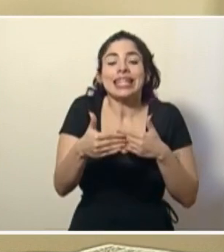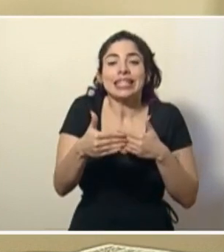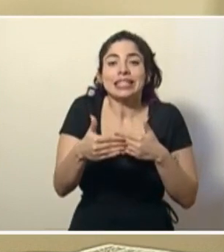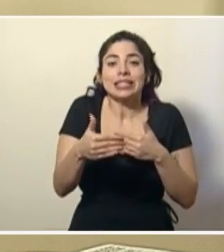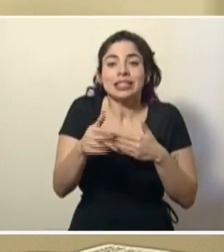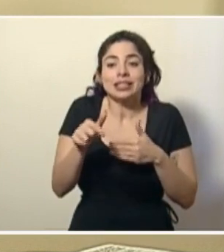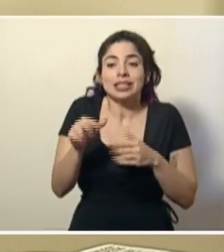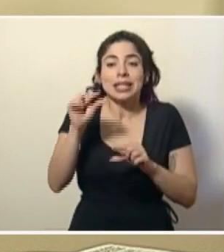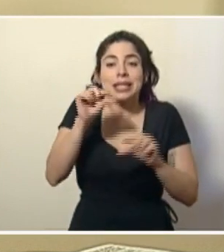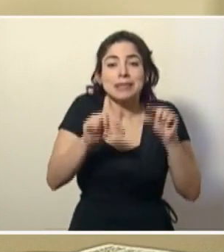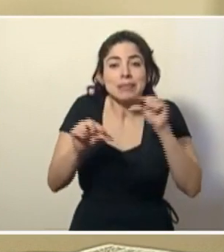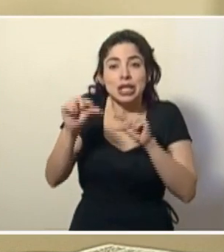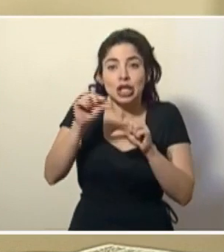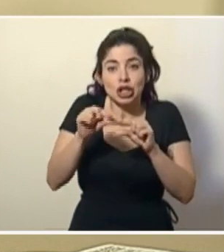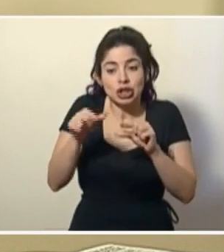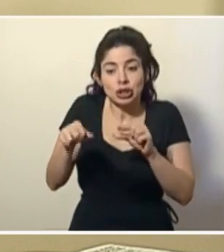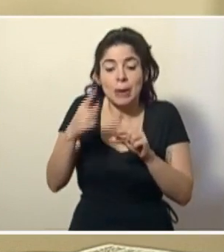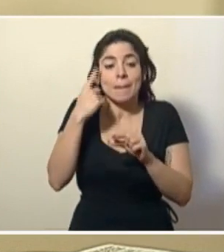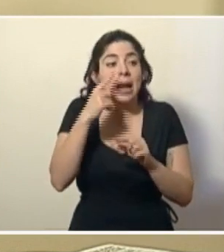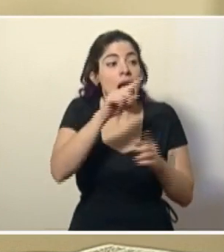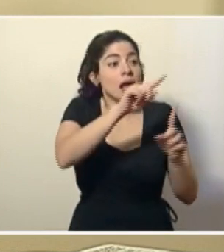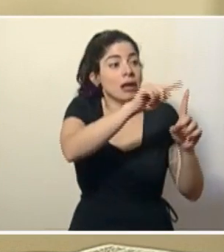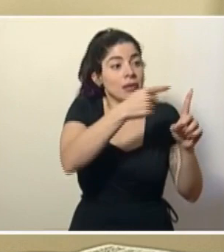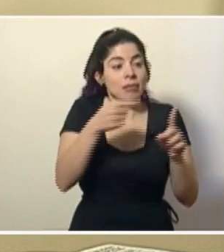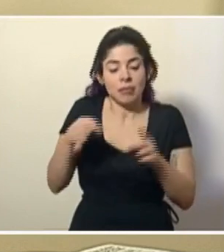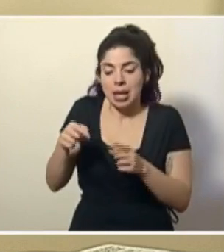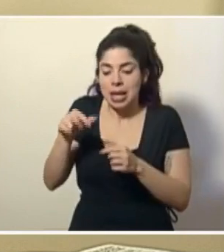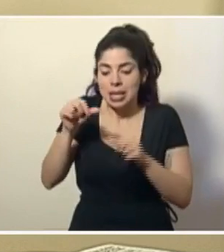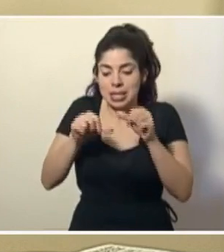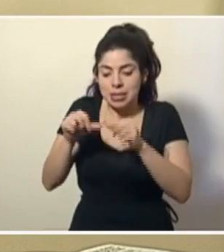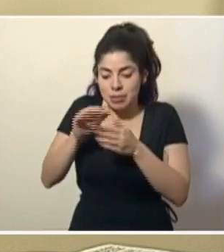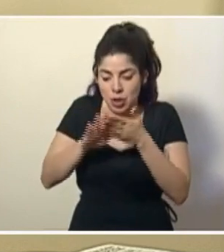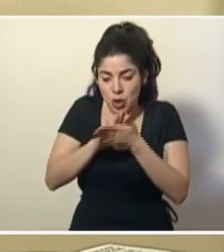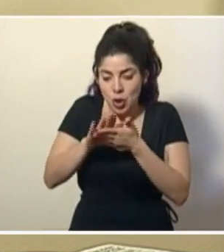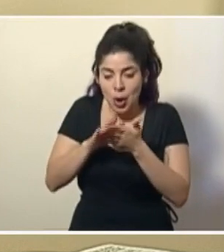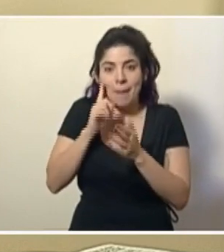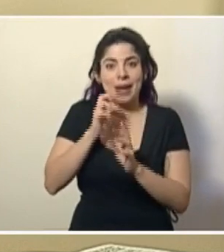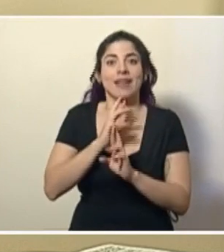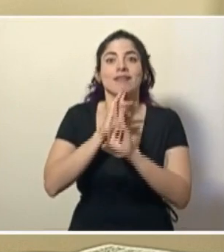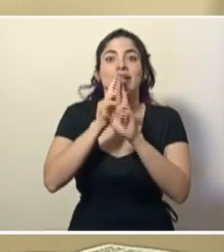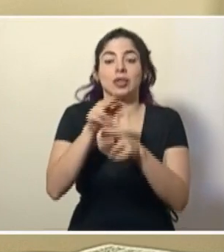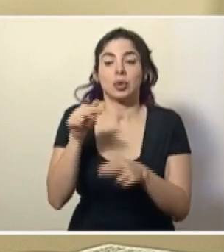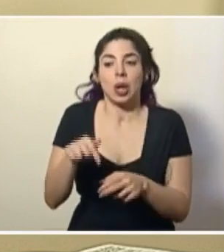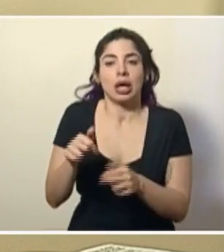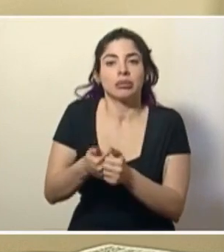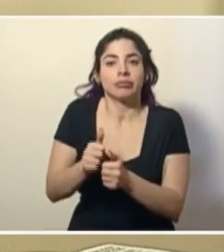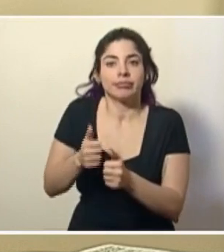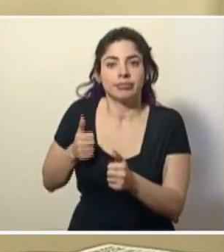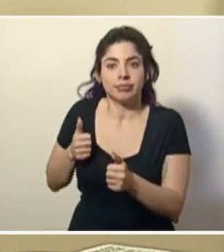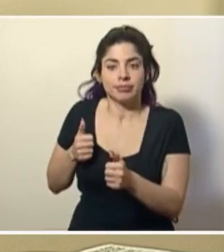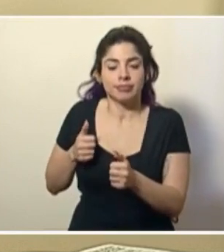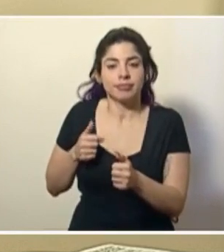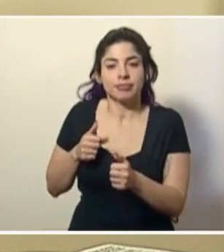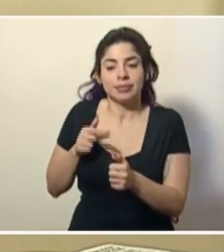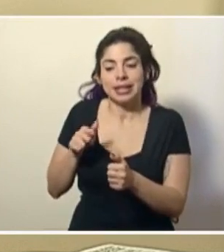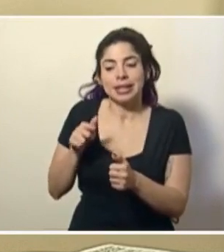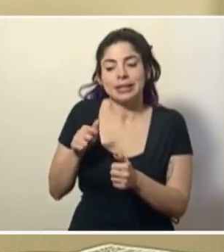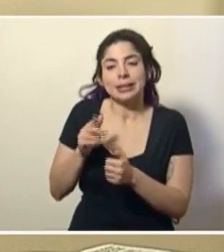los reactivos para las pruebas. Y esto, de nuevo, es parte de todo este